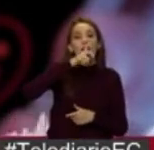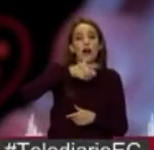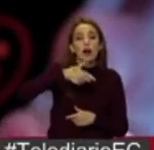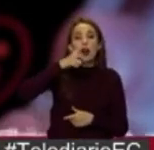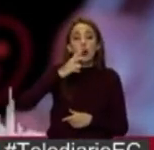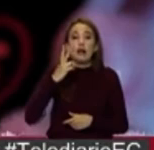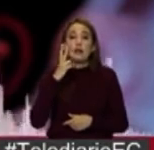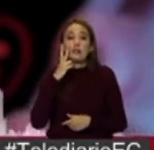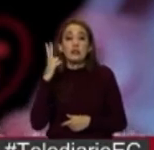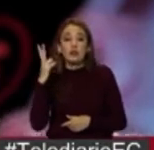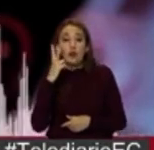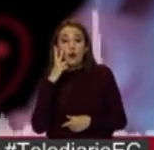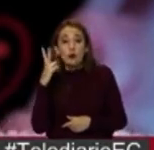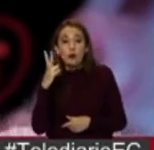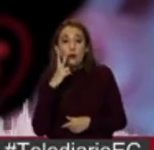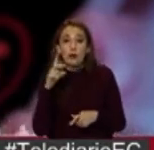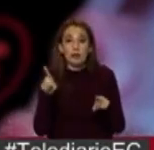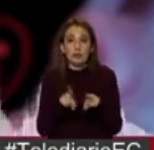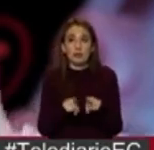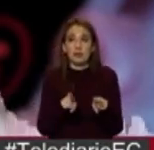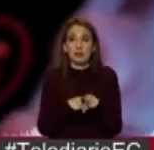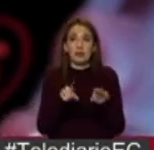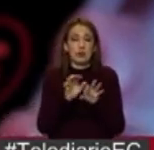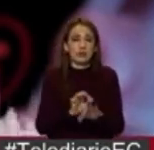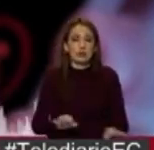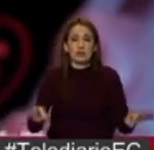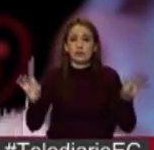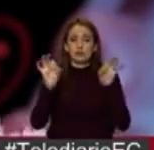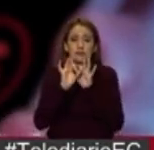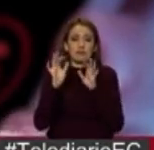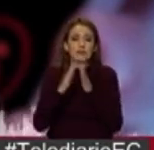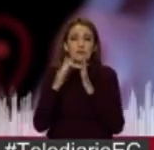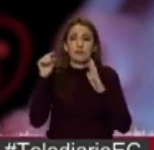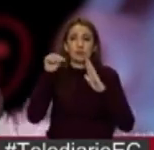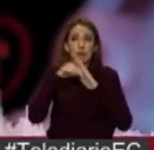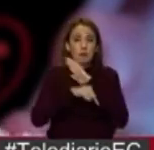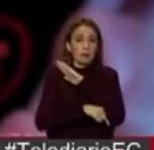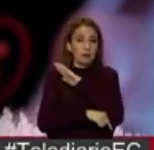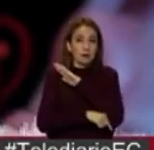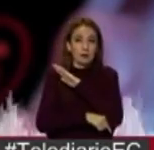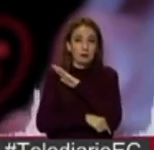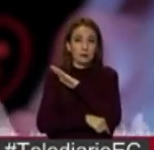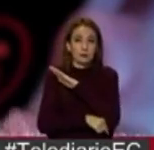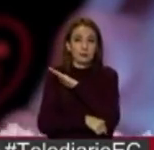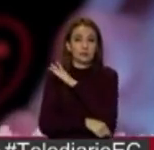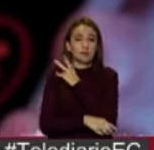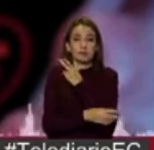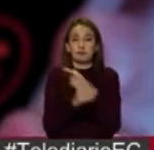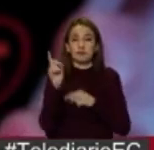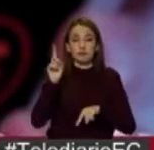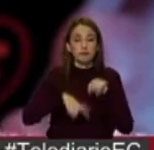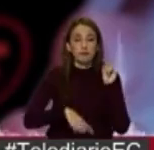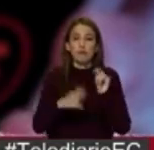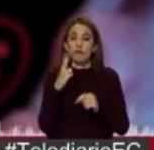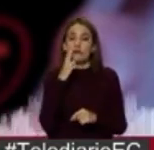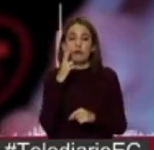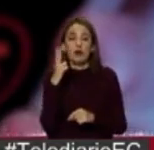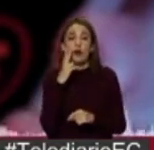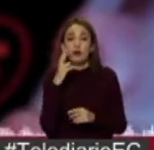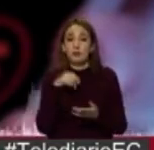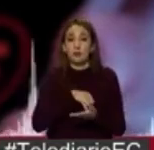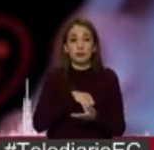el tabaco generan depresión o bajan todo el sistema inmune. Por eso pedimos que por favor